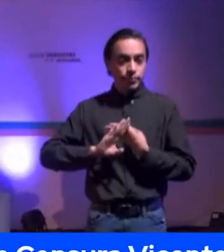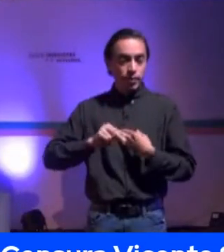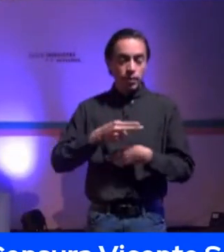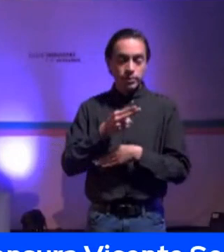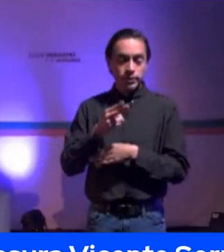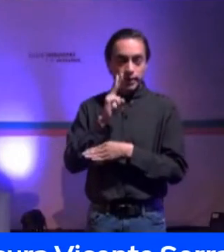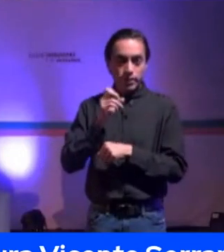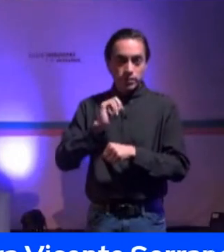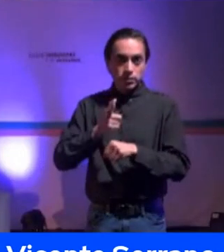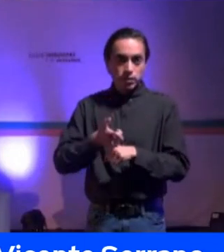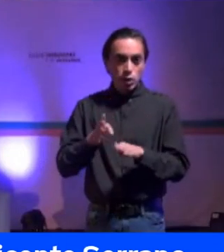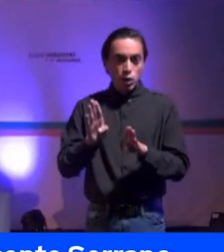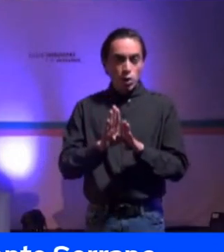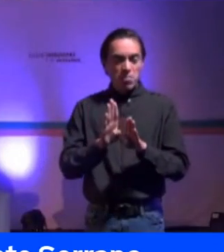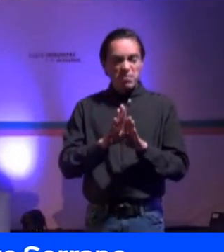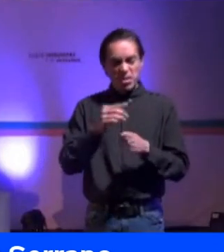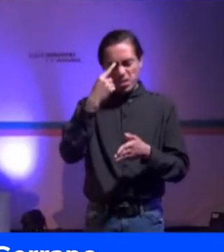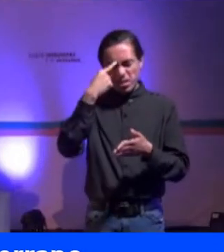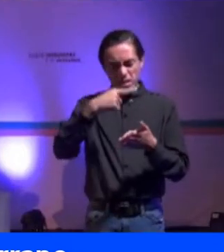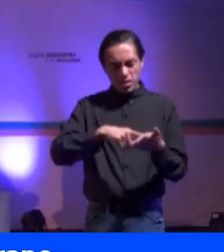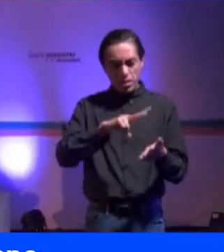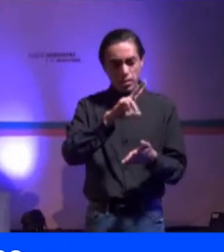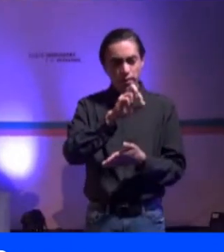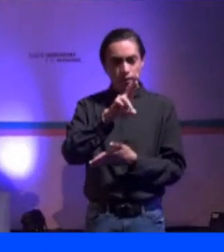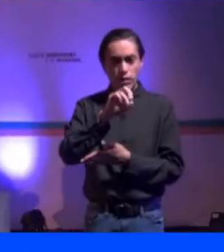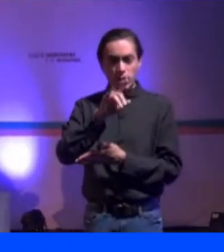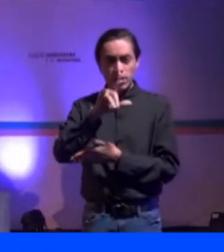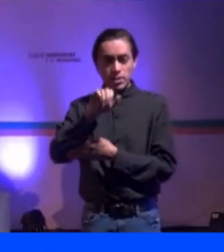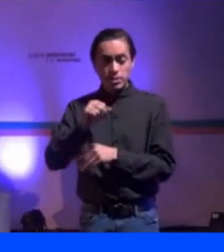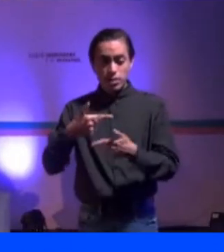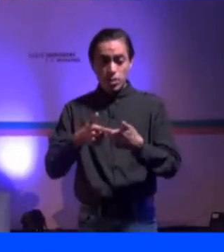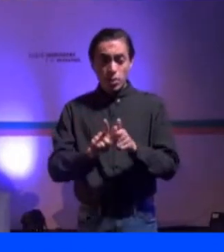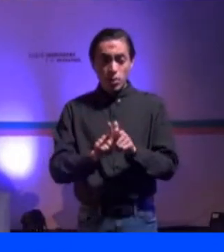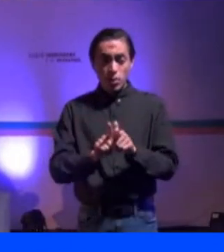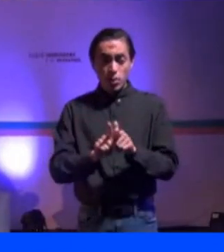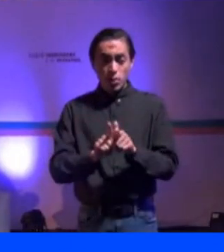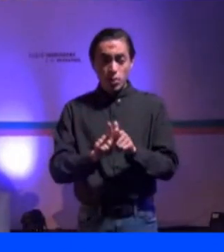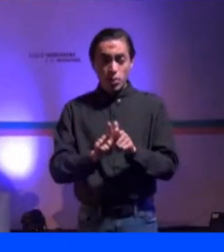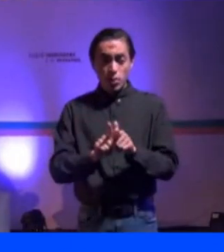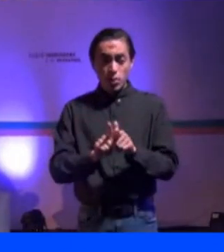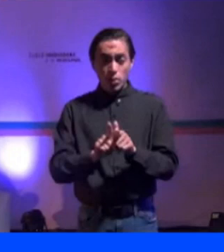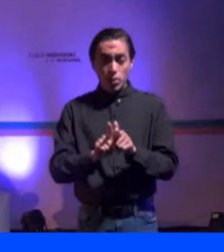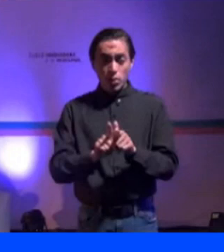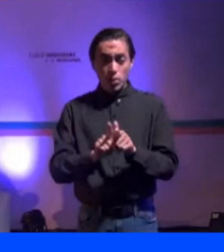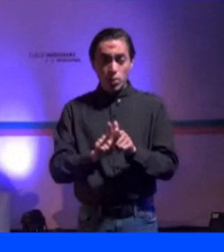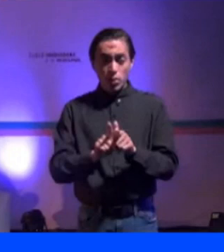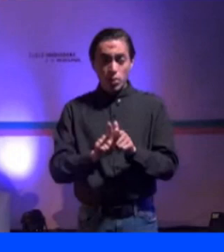cuenta, Vero Islas, no sé qué, se derechizó muy gacho y ahora me llama chayotero,